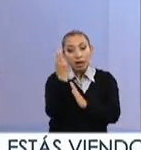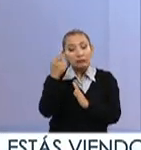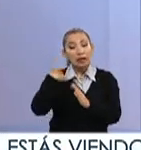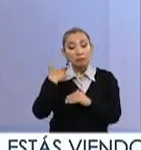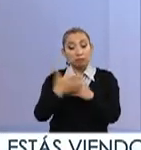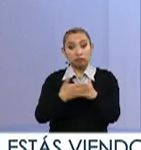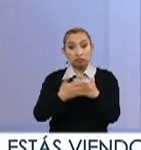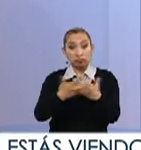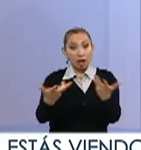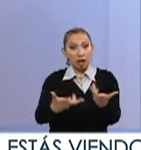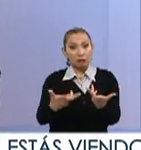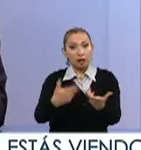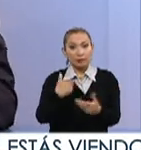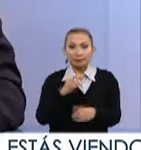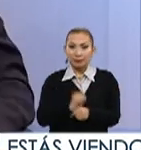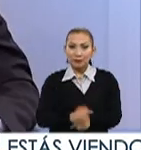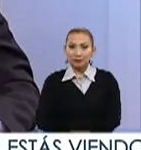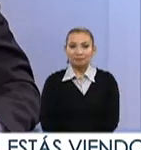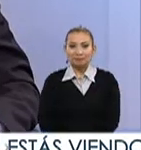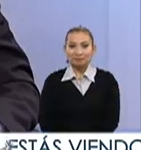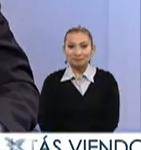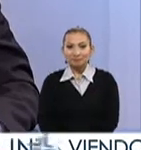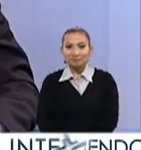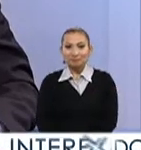que se llevará a cabo la próxima semana.